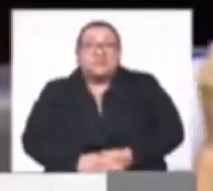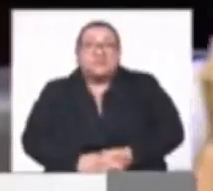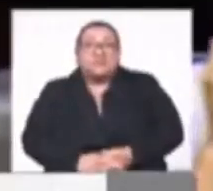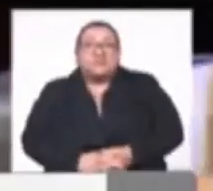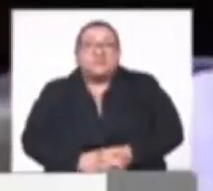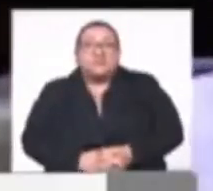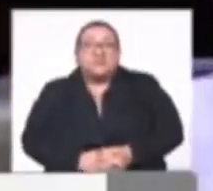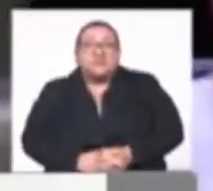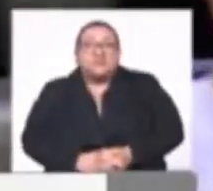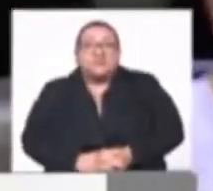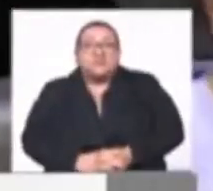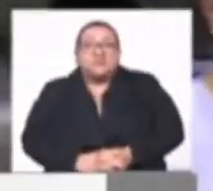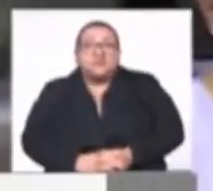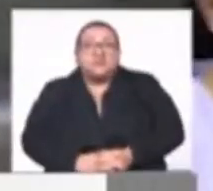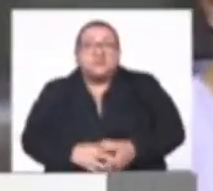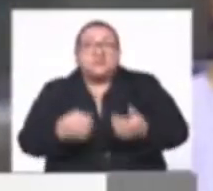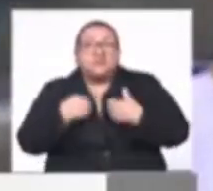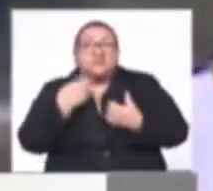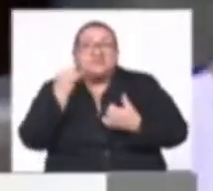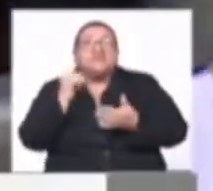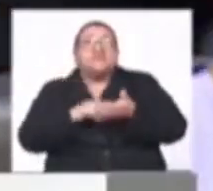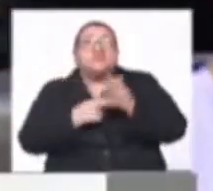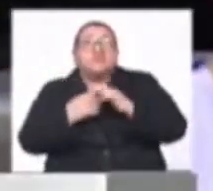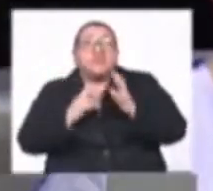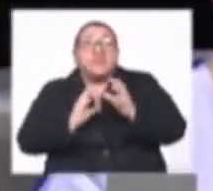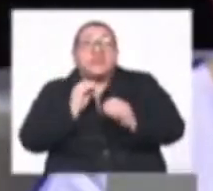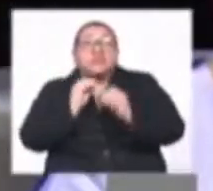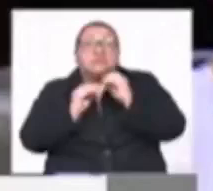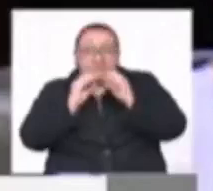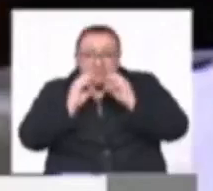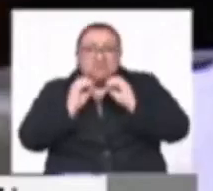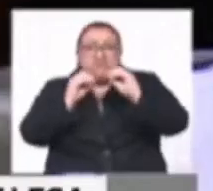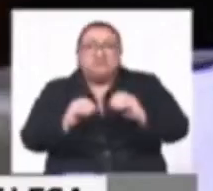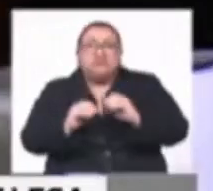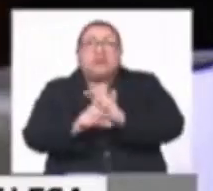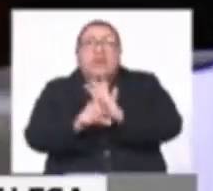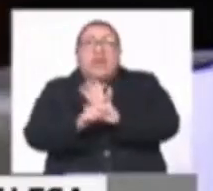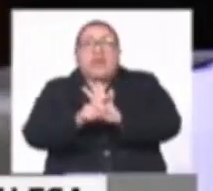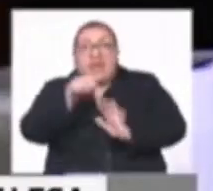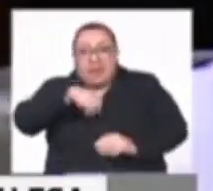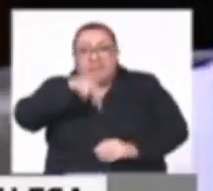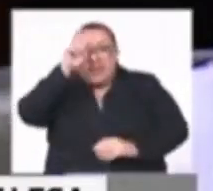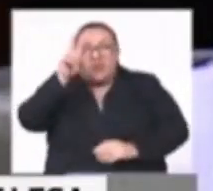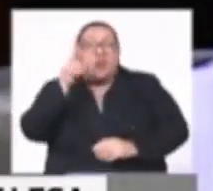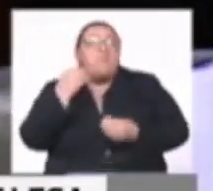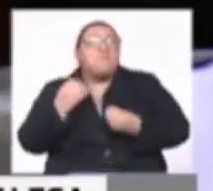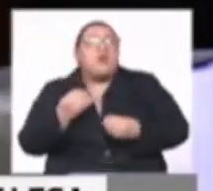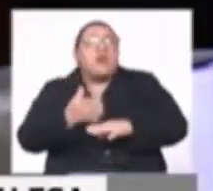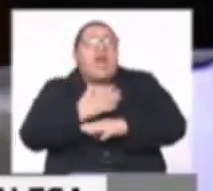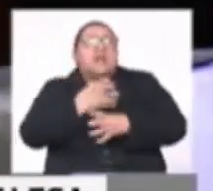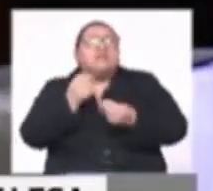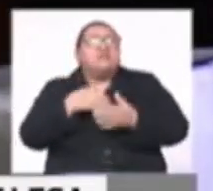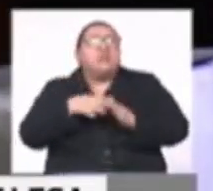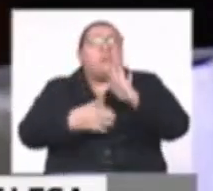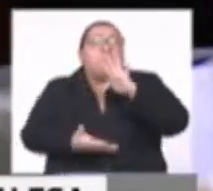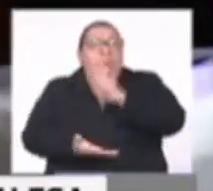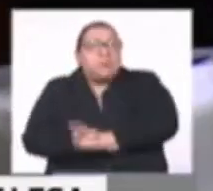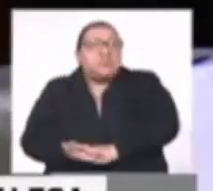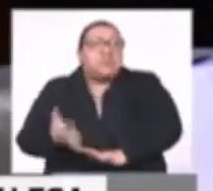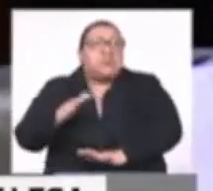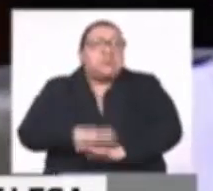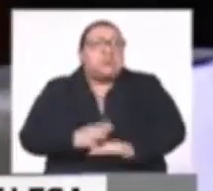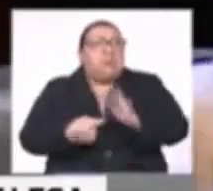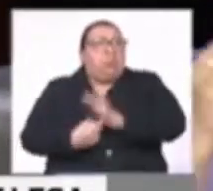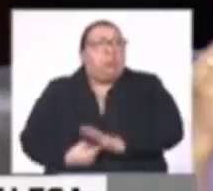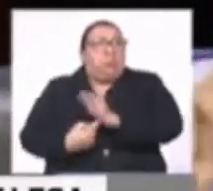tiene como finalidad restaurar la legalidad en el Perú, que ha sido pisoteada y